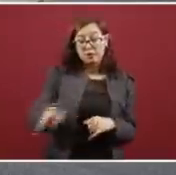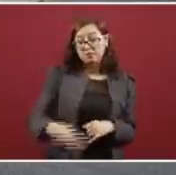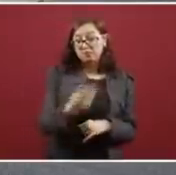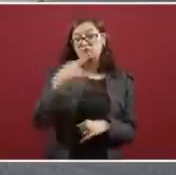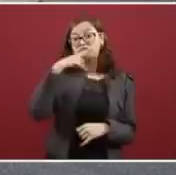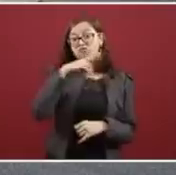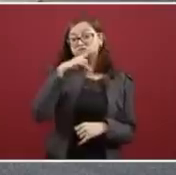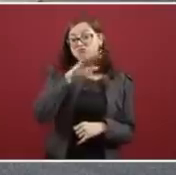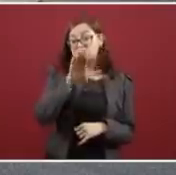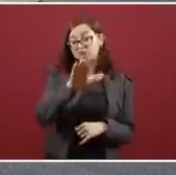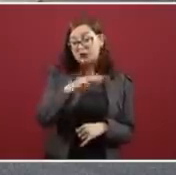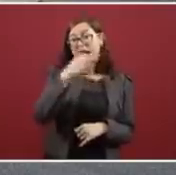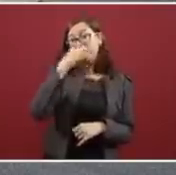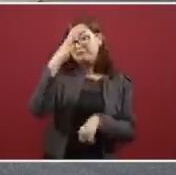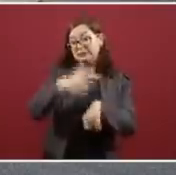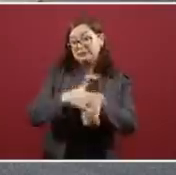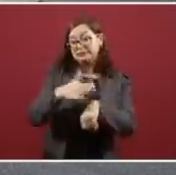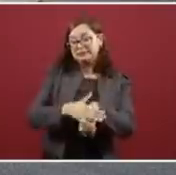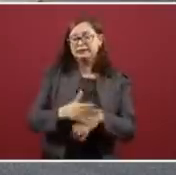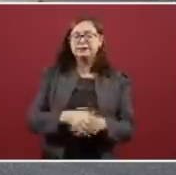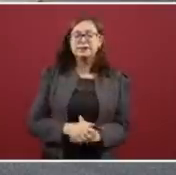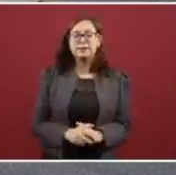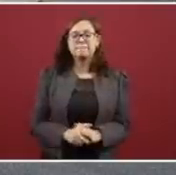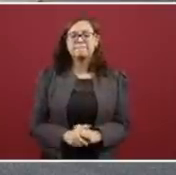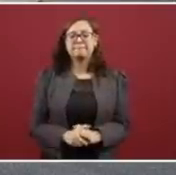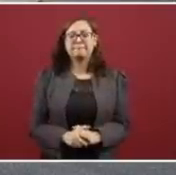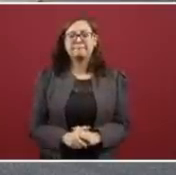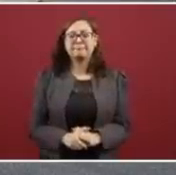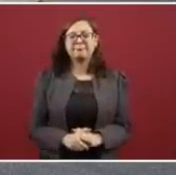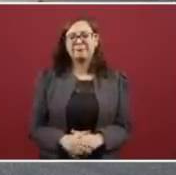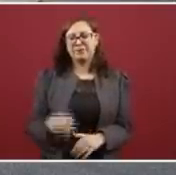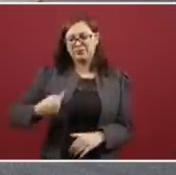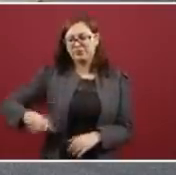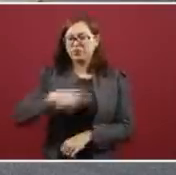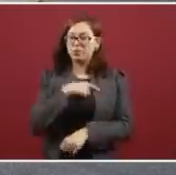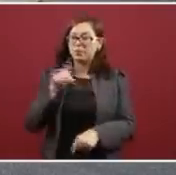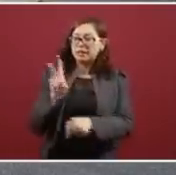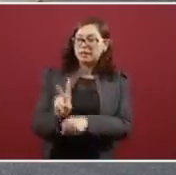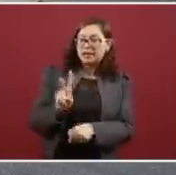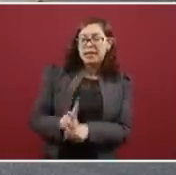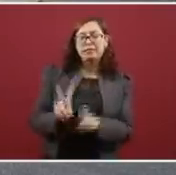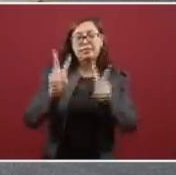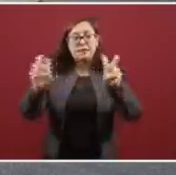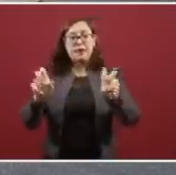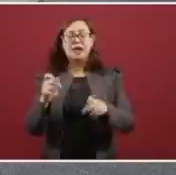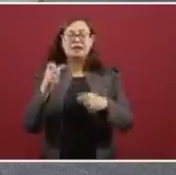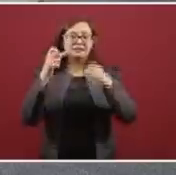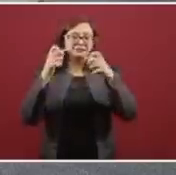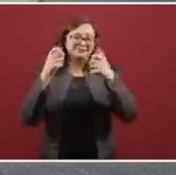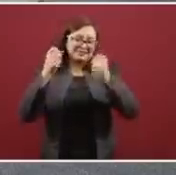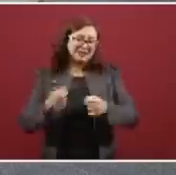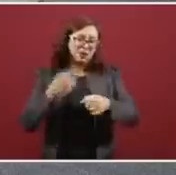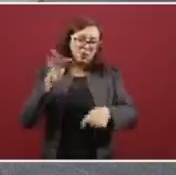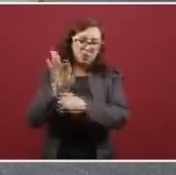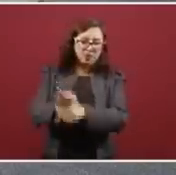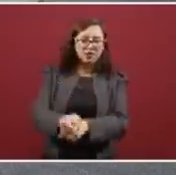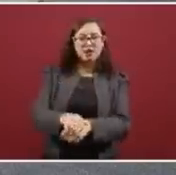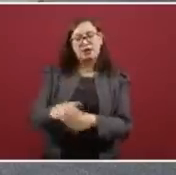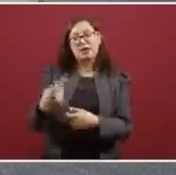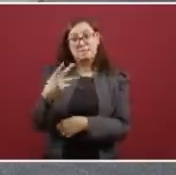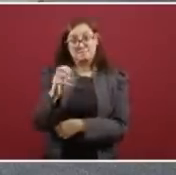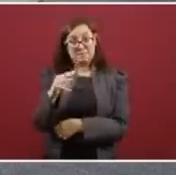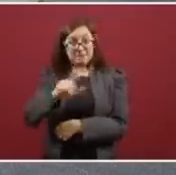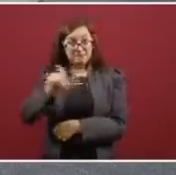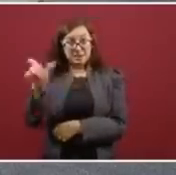no sabemos los seguros por en el caso de pemex y en un seguimiento que hicimos a la